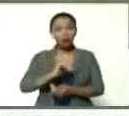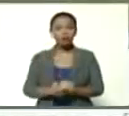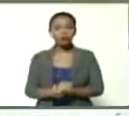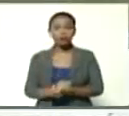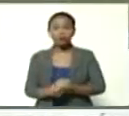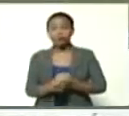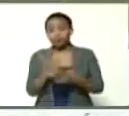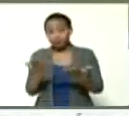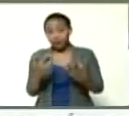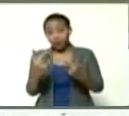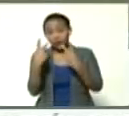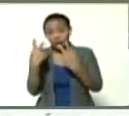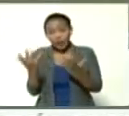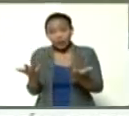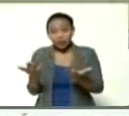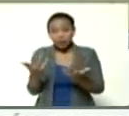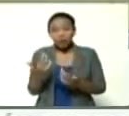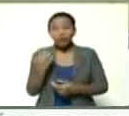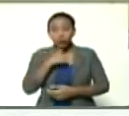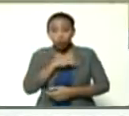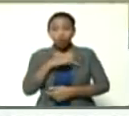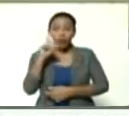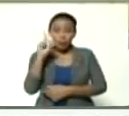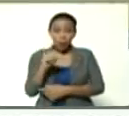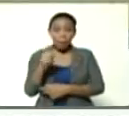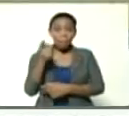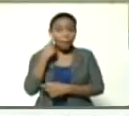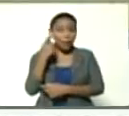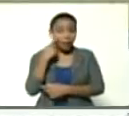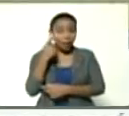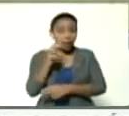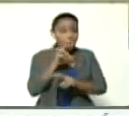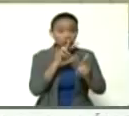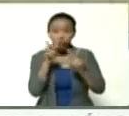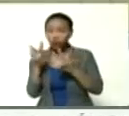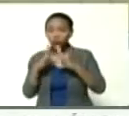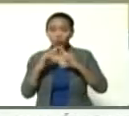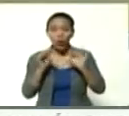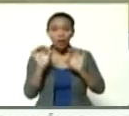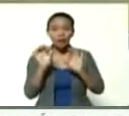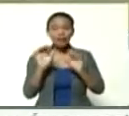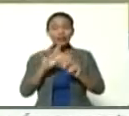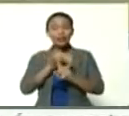Así que fíjense, estamos también pendientes de todas las situaciones.